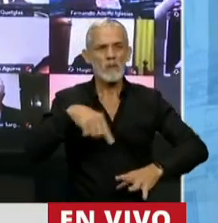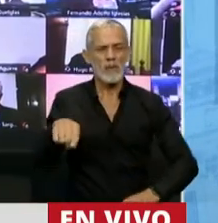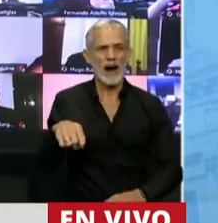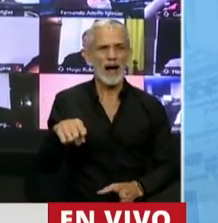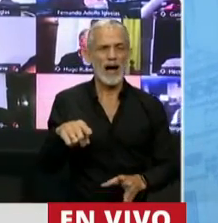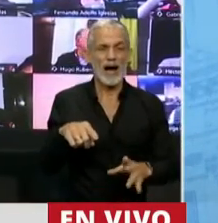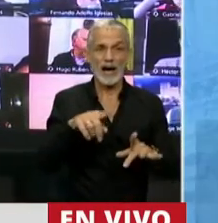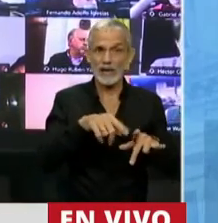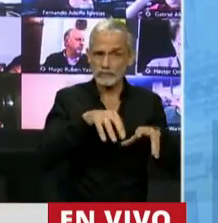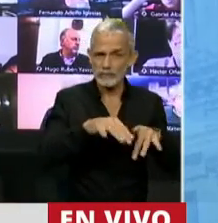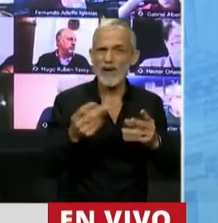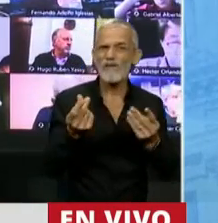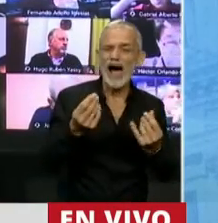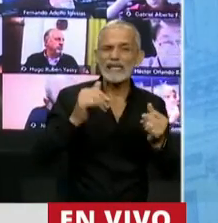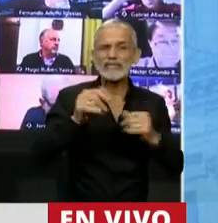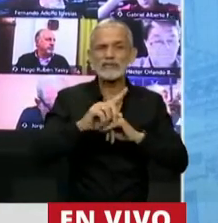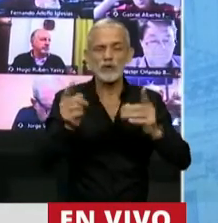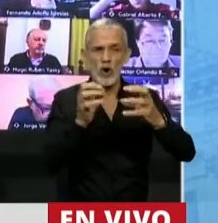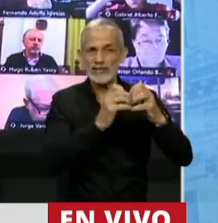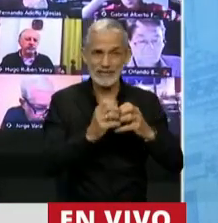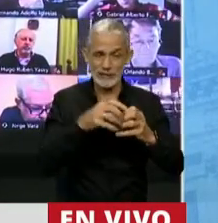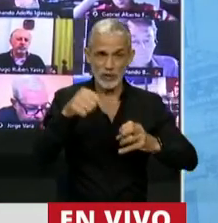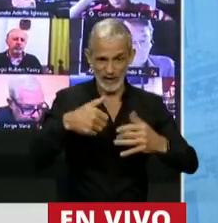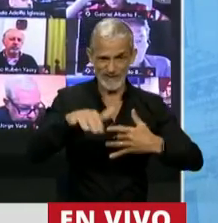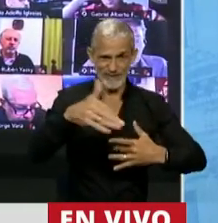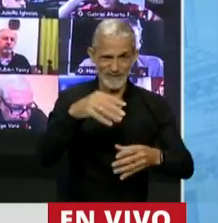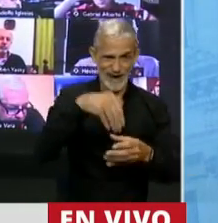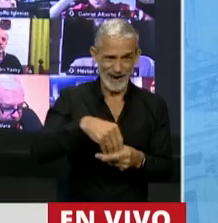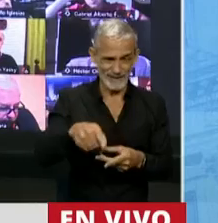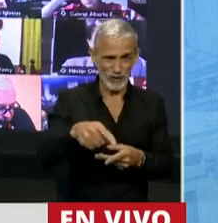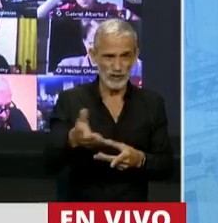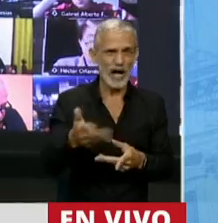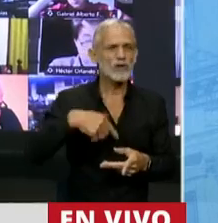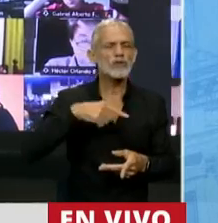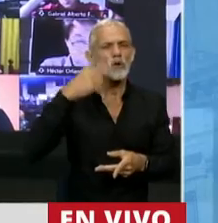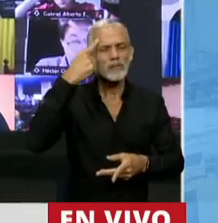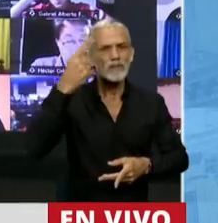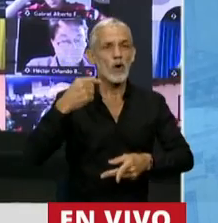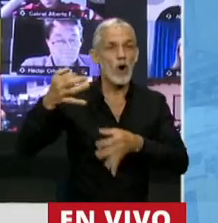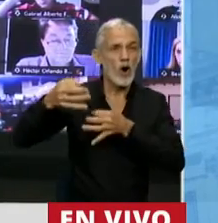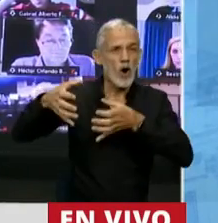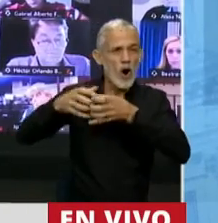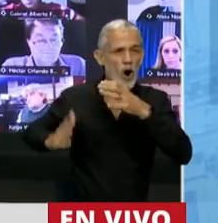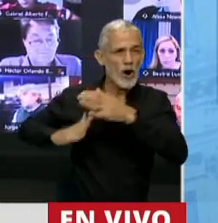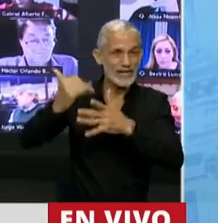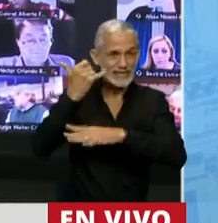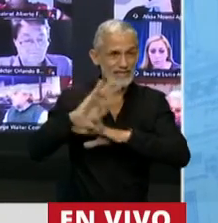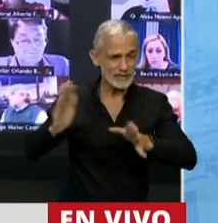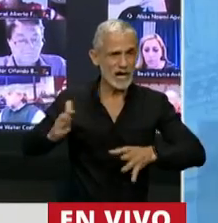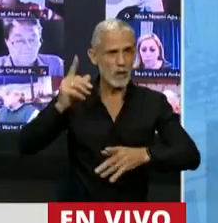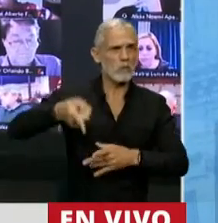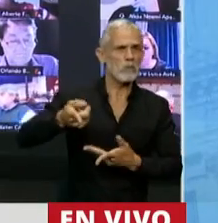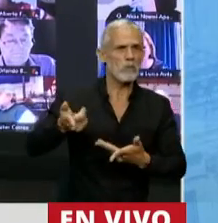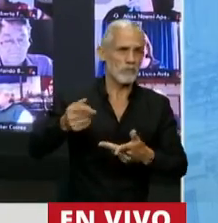para argumentar sobre la validez de lo que vamos a votar en unos minutos, nosotros entendemos que la Corte ya se ha pronunciado sobre